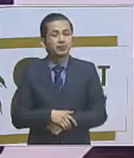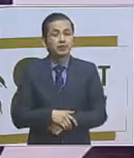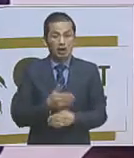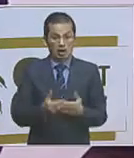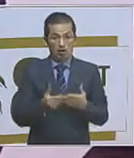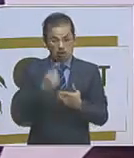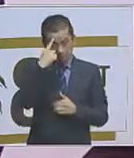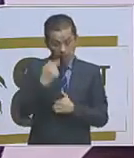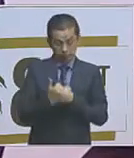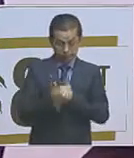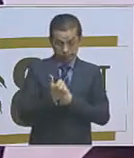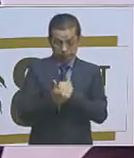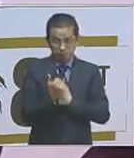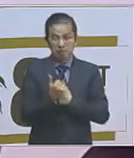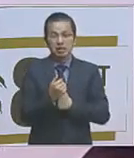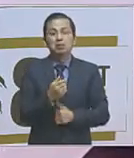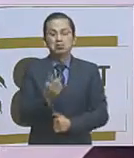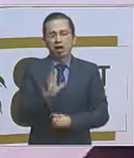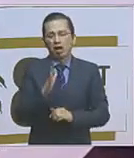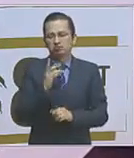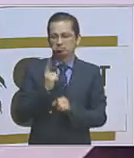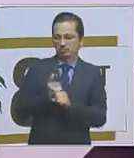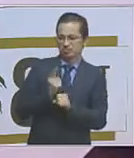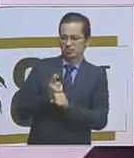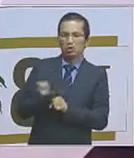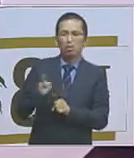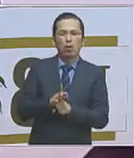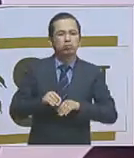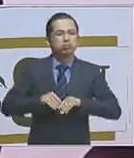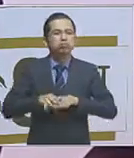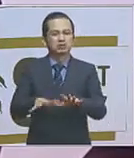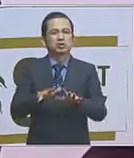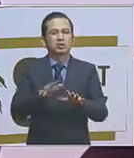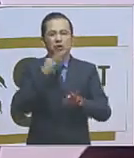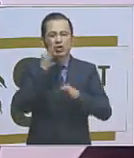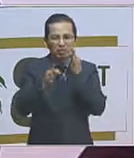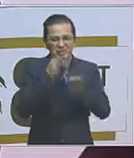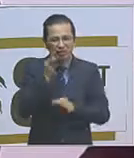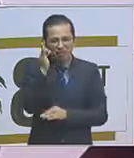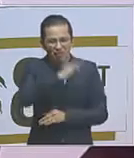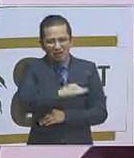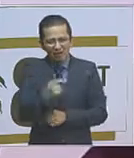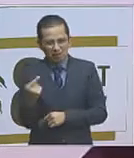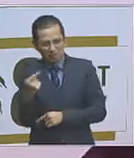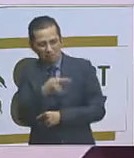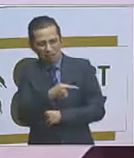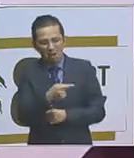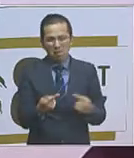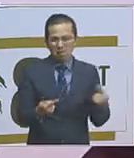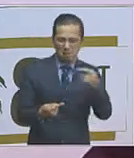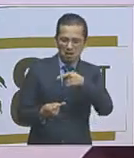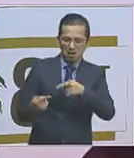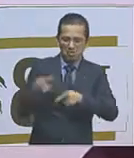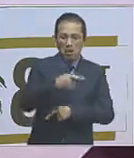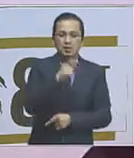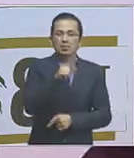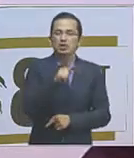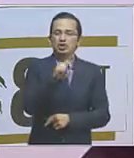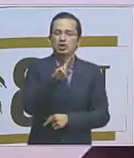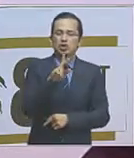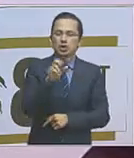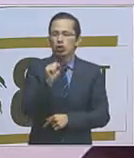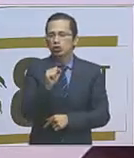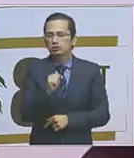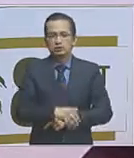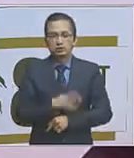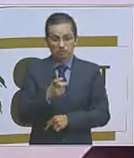ataques en la forma de propagación de noticias falsas y la creación de los árbitros por ejemplo que tienen la intención de